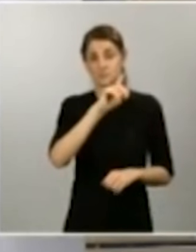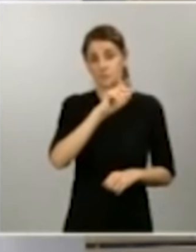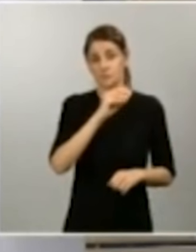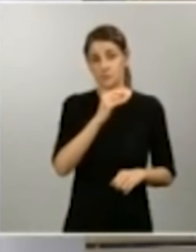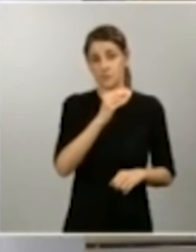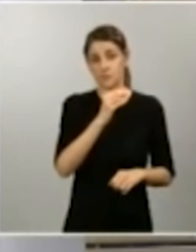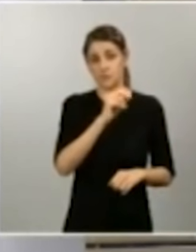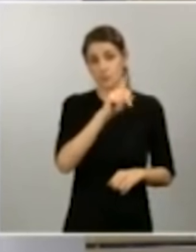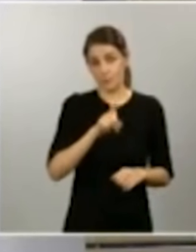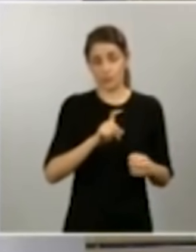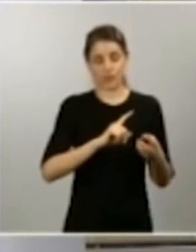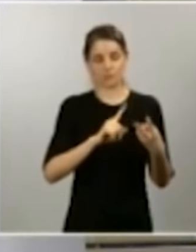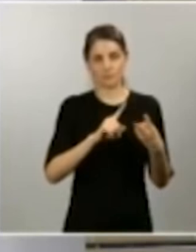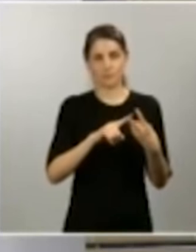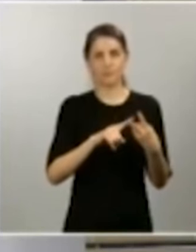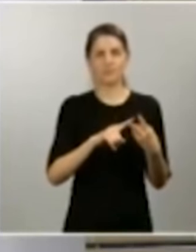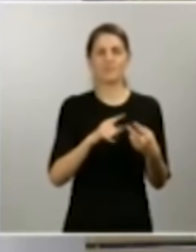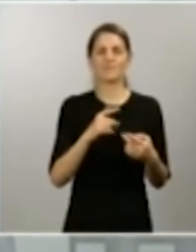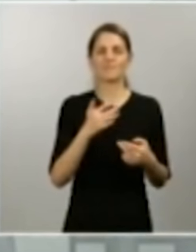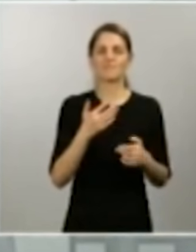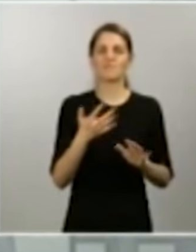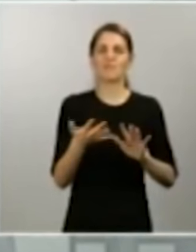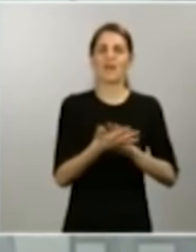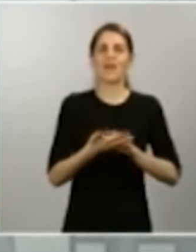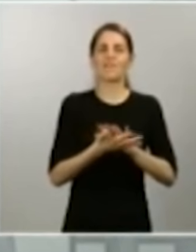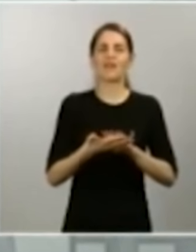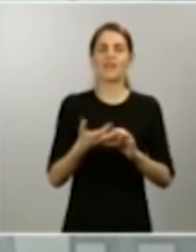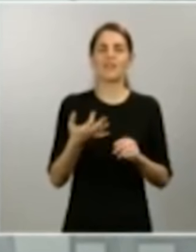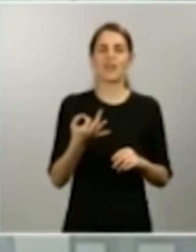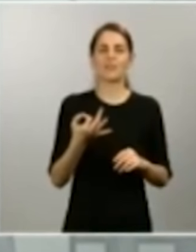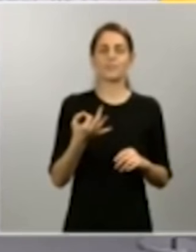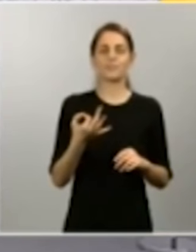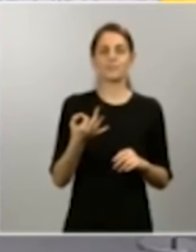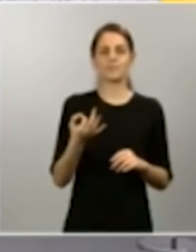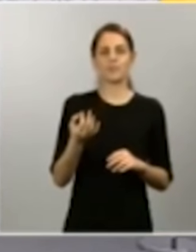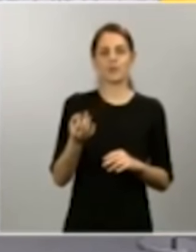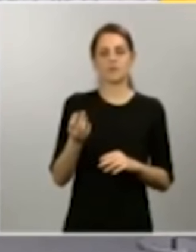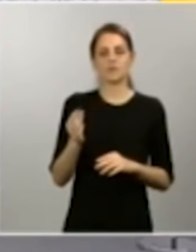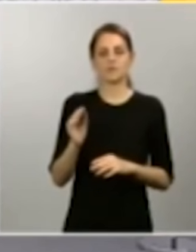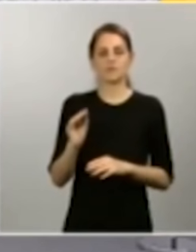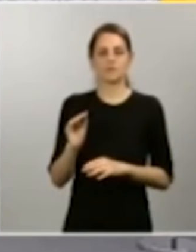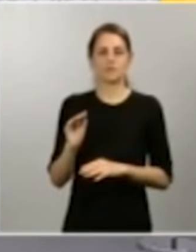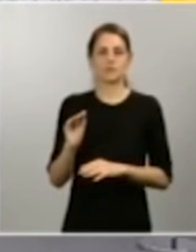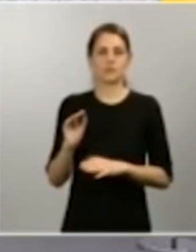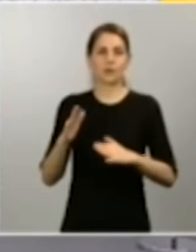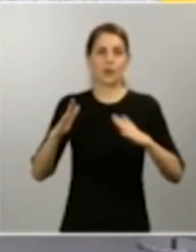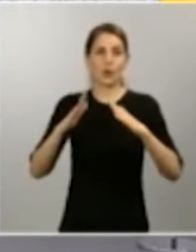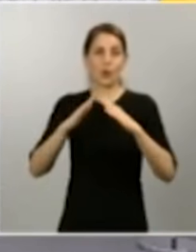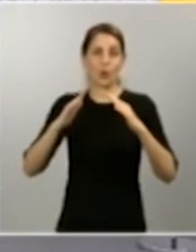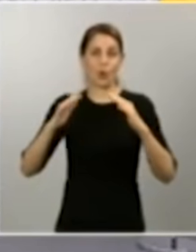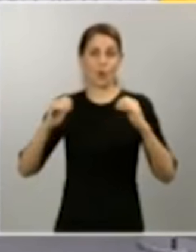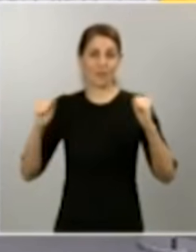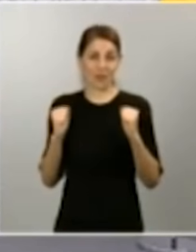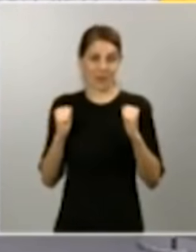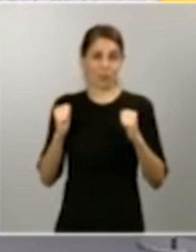la supuesta vulneración de la obligación de permanecer en el domicilio del confinamiento del expresidente Rajoy,